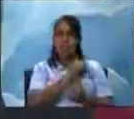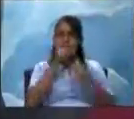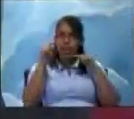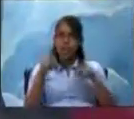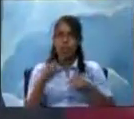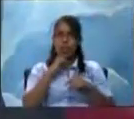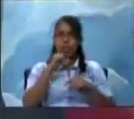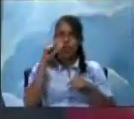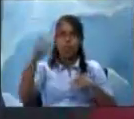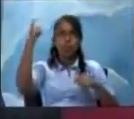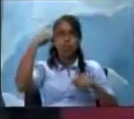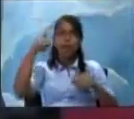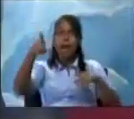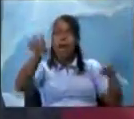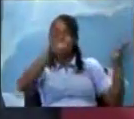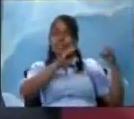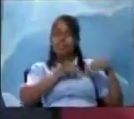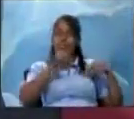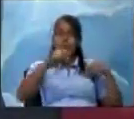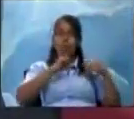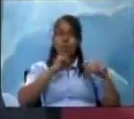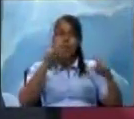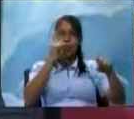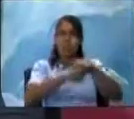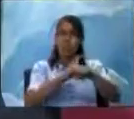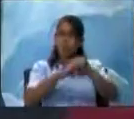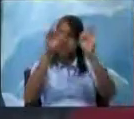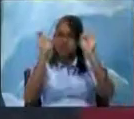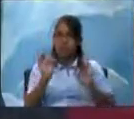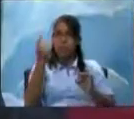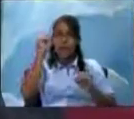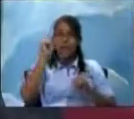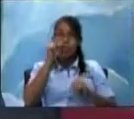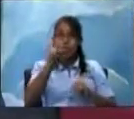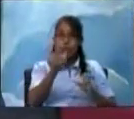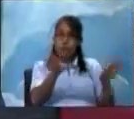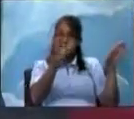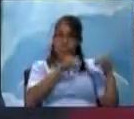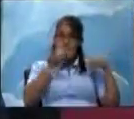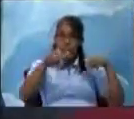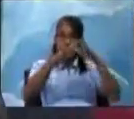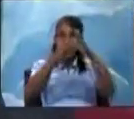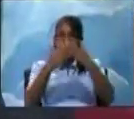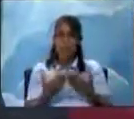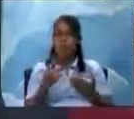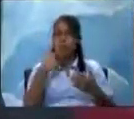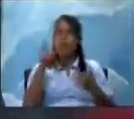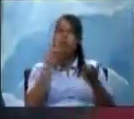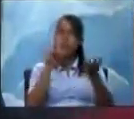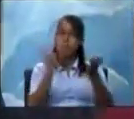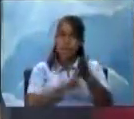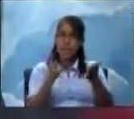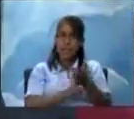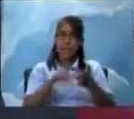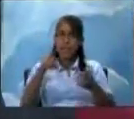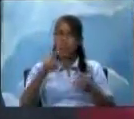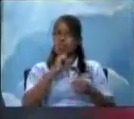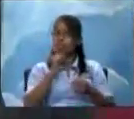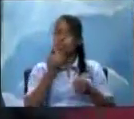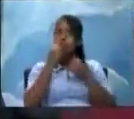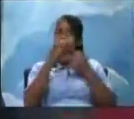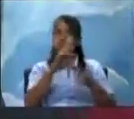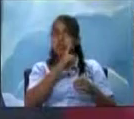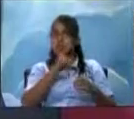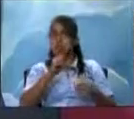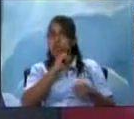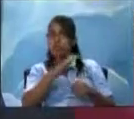de que hoy es su día aceptable, hoy es el momento propicio para que usted acepte esta palabra y diga: es verdad, esto no es cuento